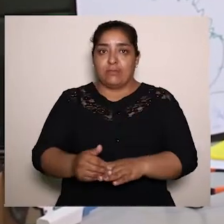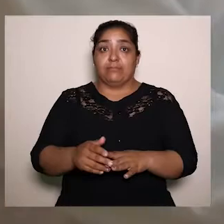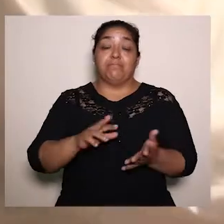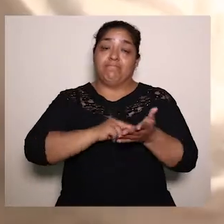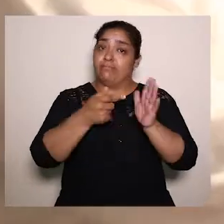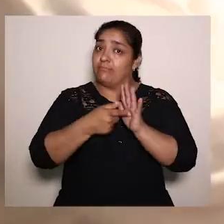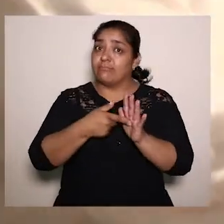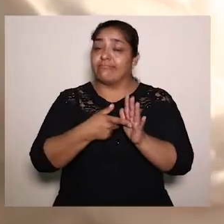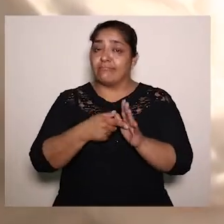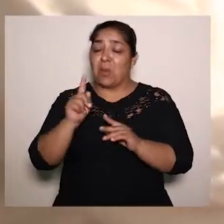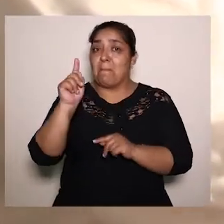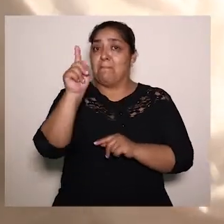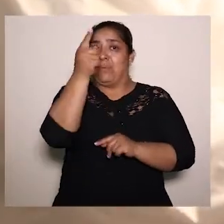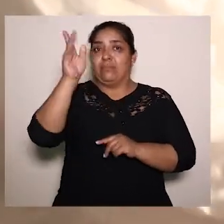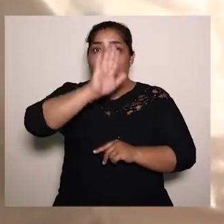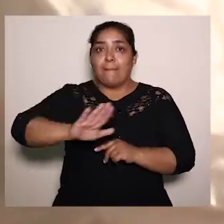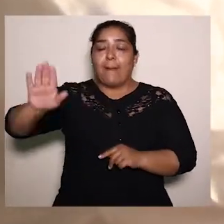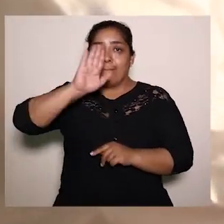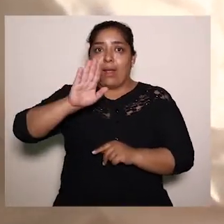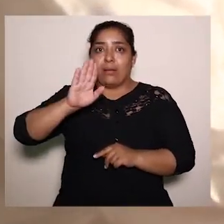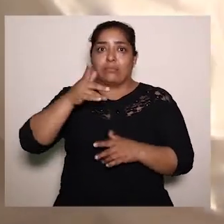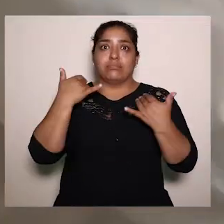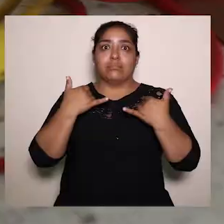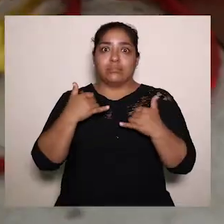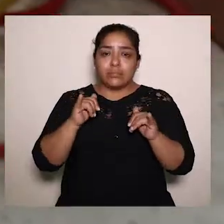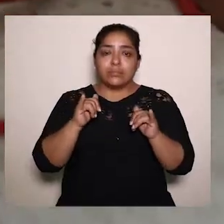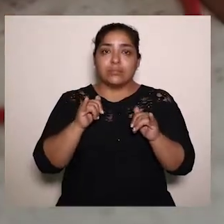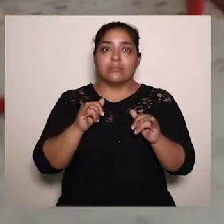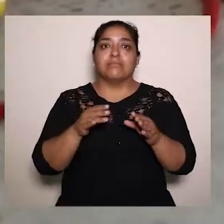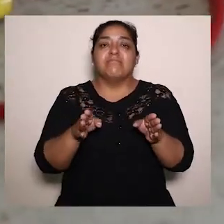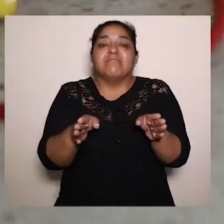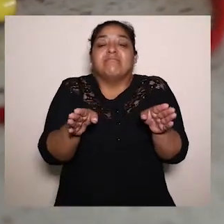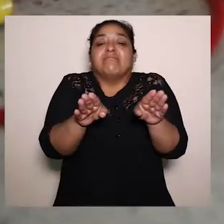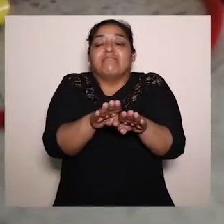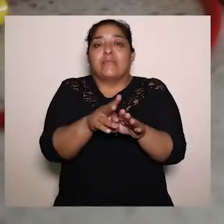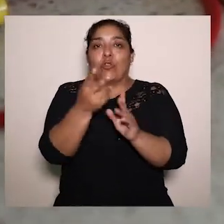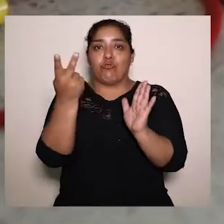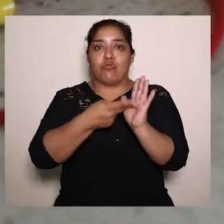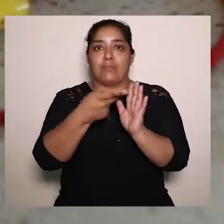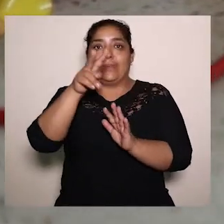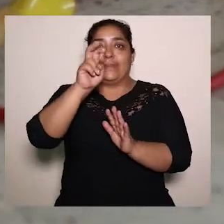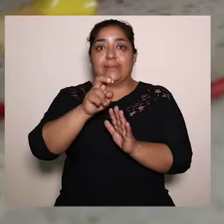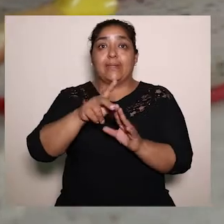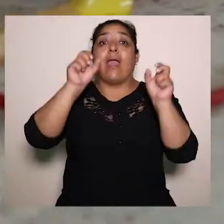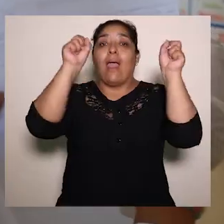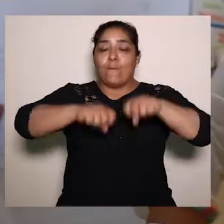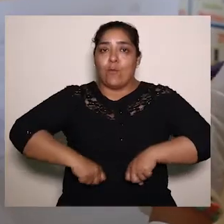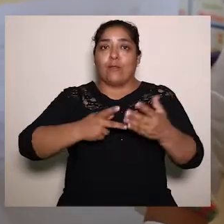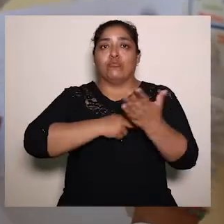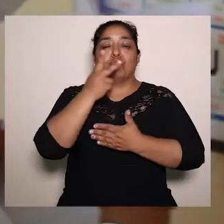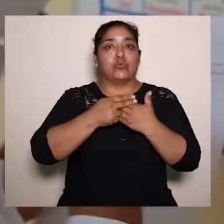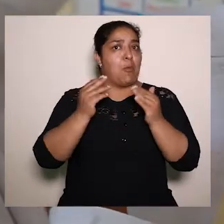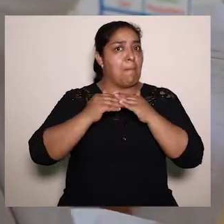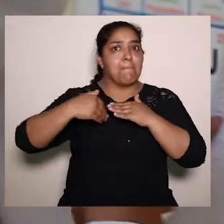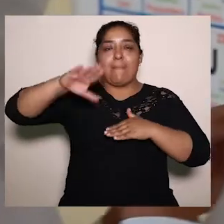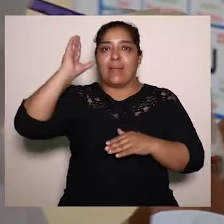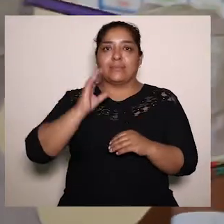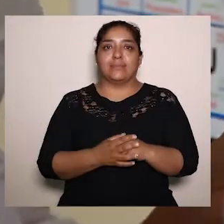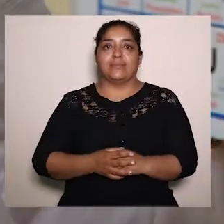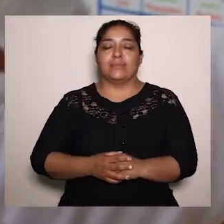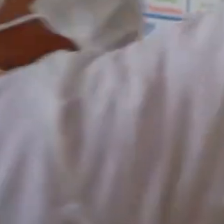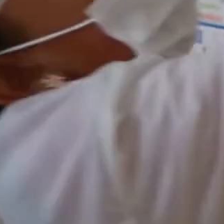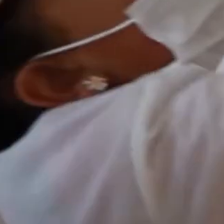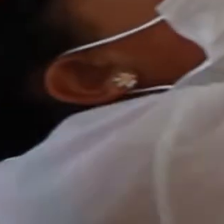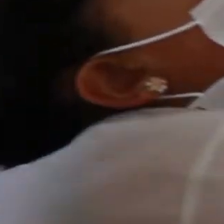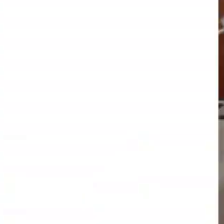millones de pesos lo cual nos convierte en el primer departamento faltando 1 casa para cierre del 2017 con más proyectos aprobados